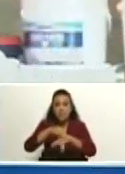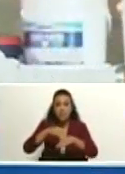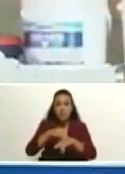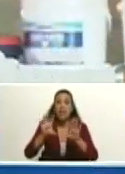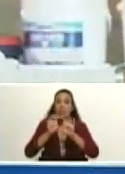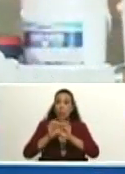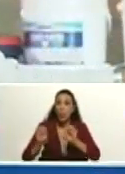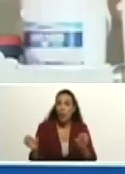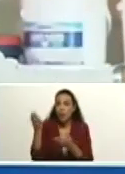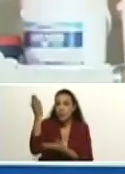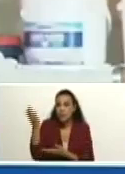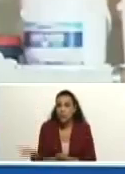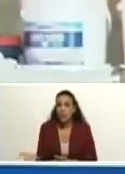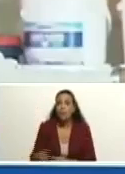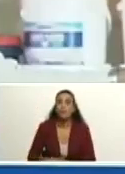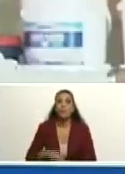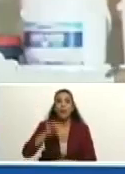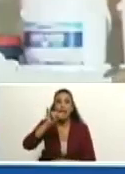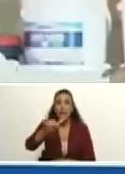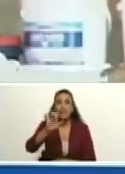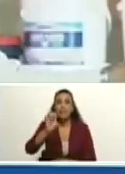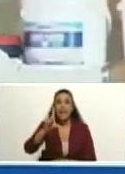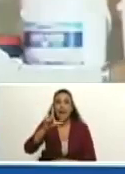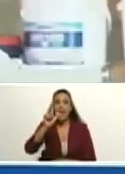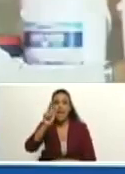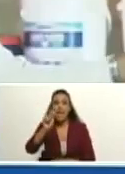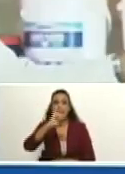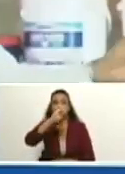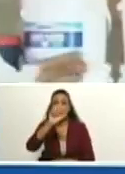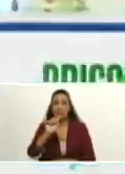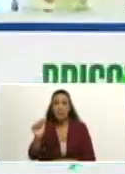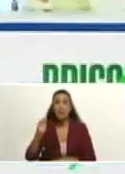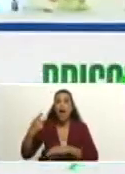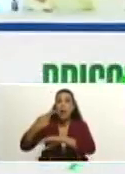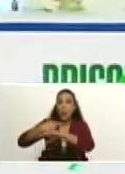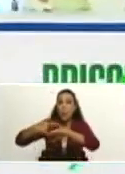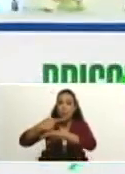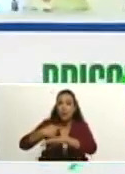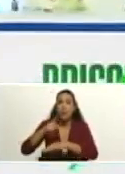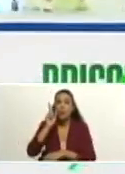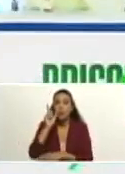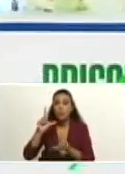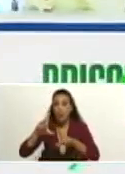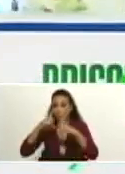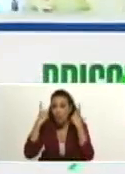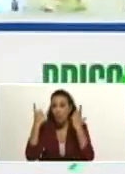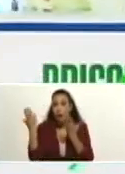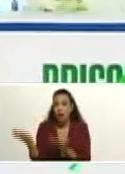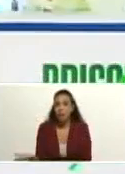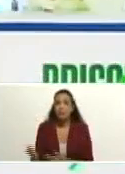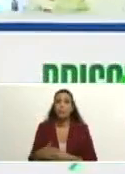de Educación, Yelixe Santaella, al gobernador Alejandro Terán,